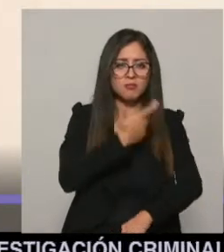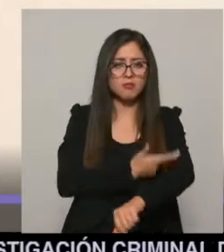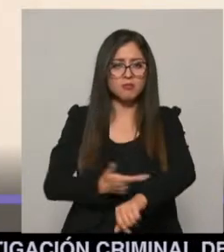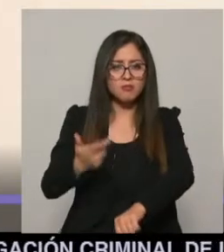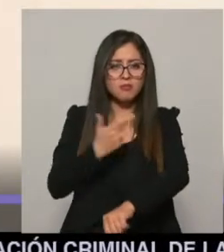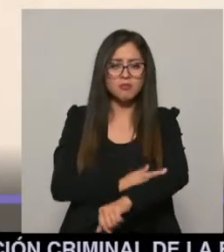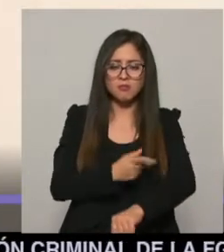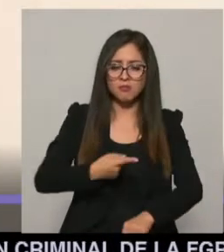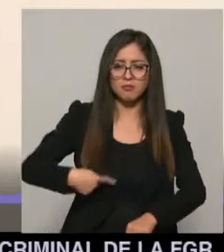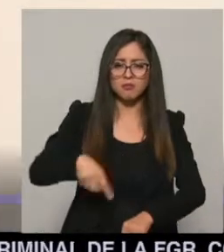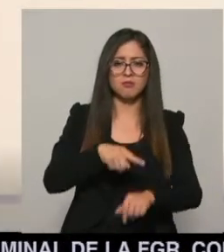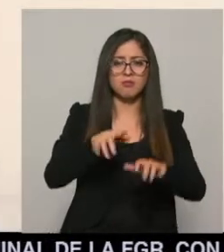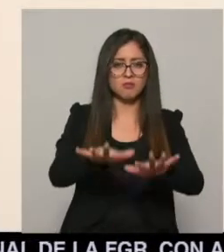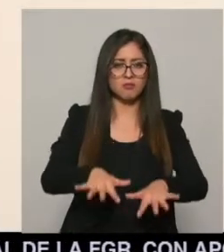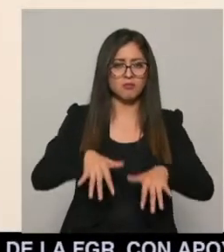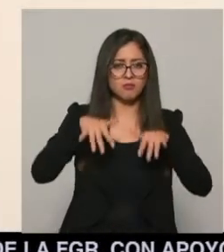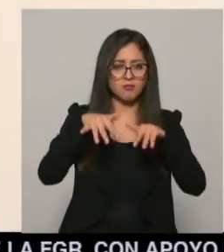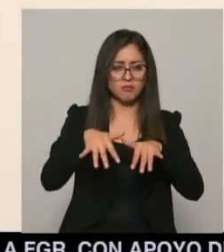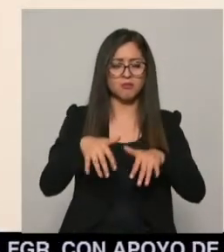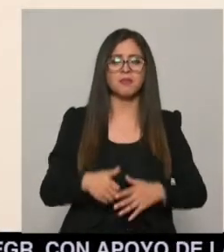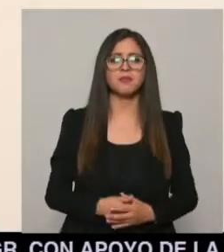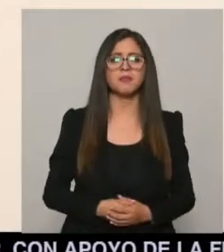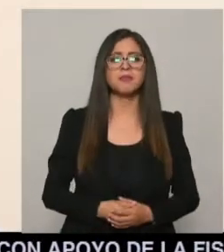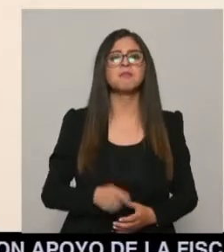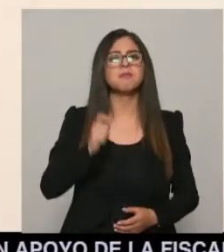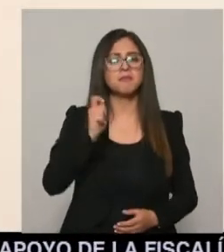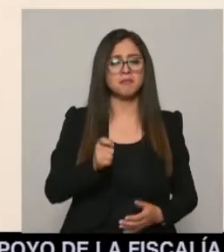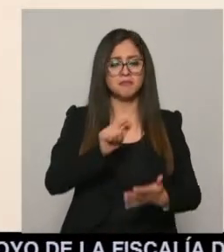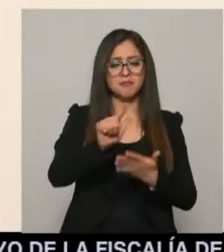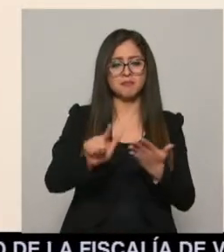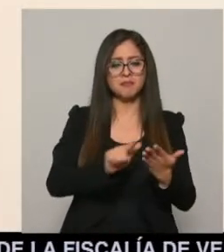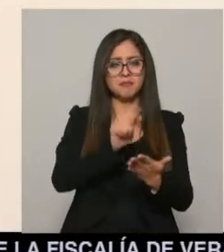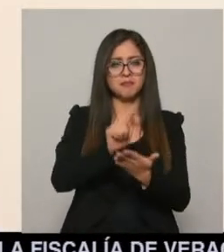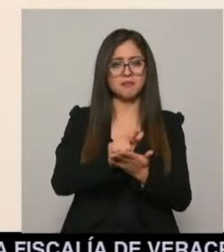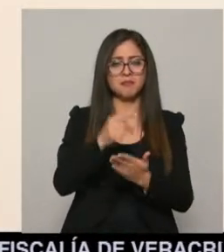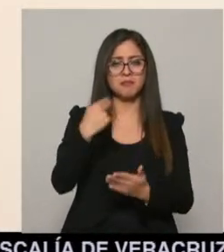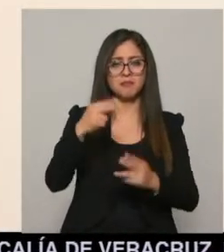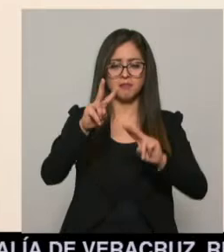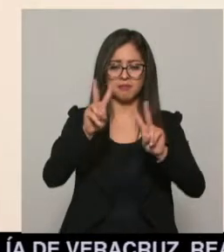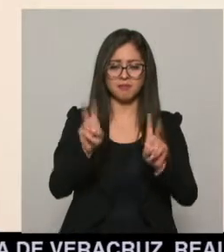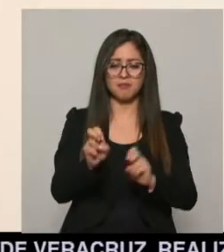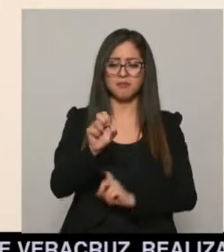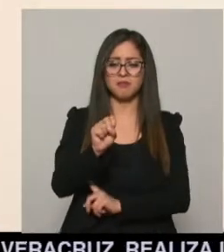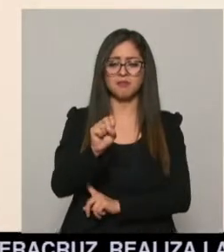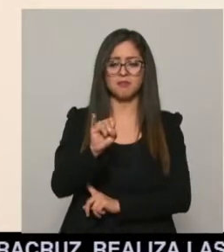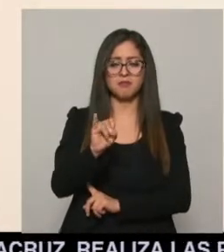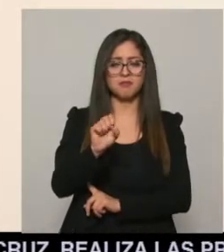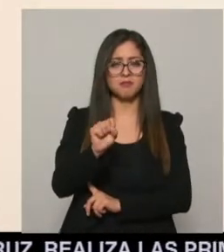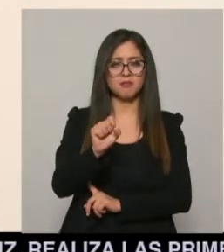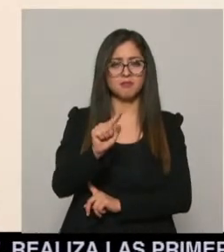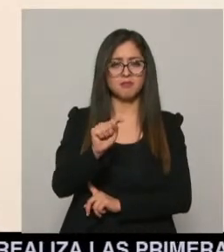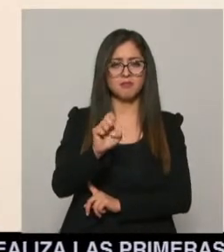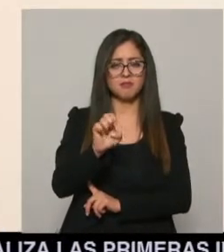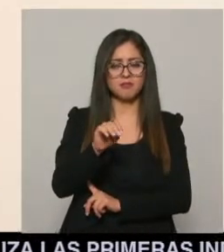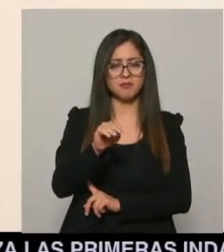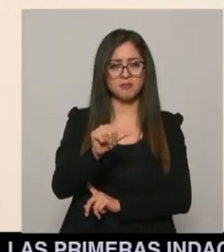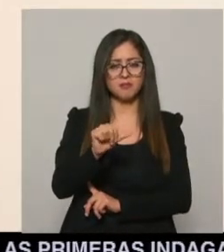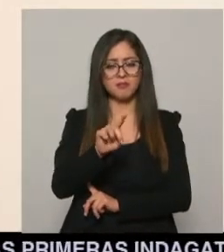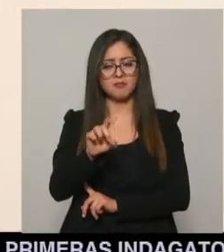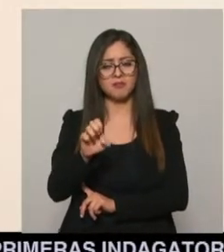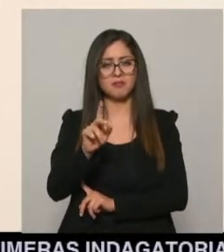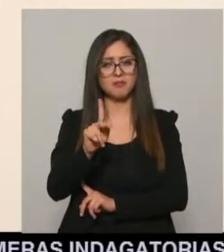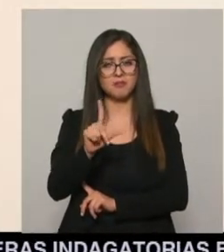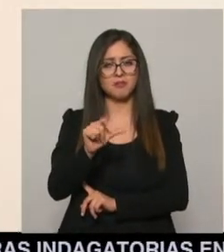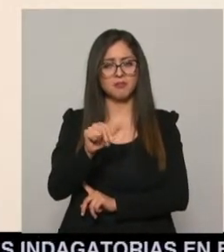directo en pleno sobre la ley de planeación, del sistema de planeación. Y vamos a abordar también el sistema integral